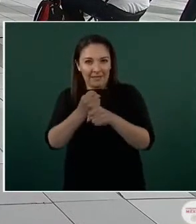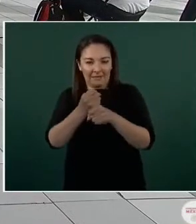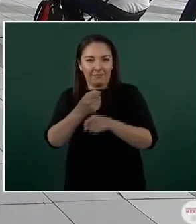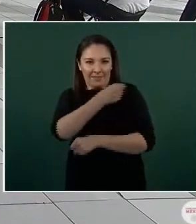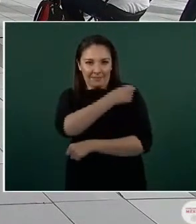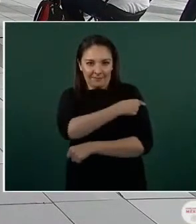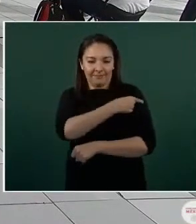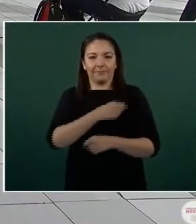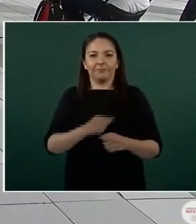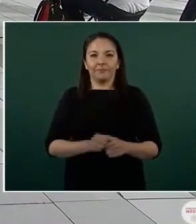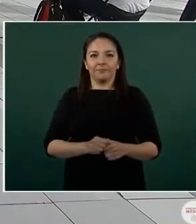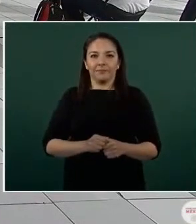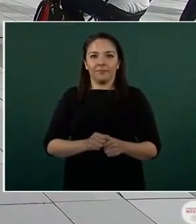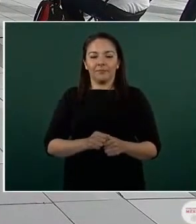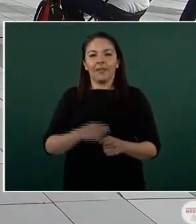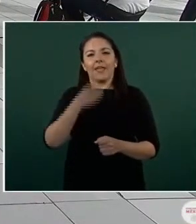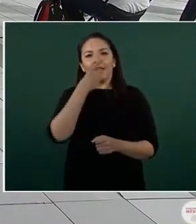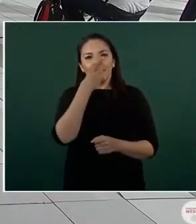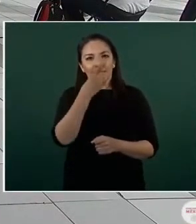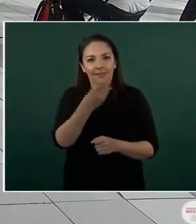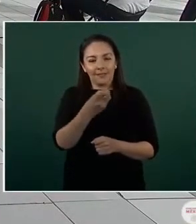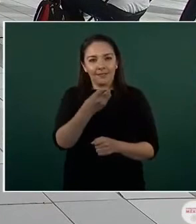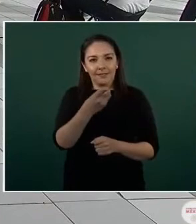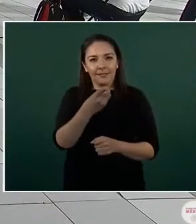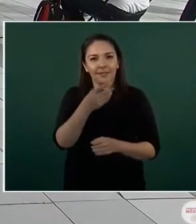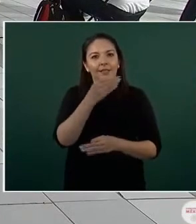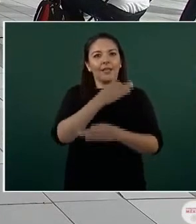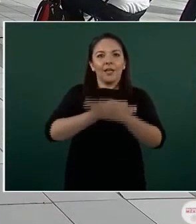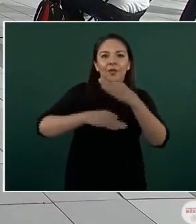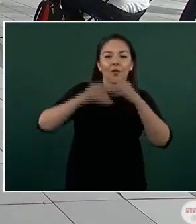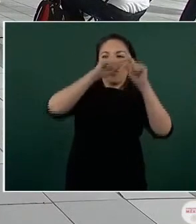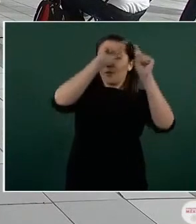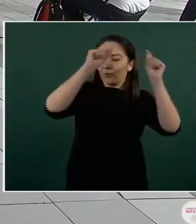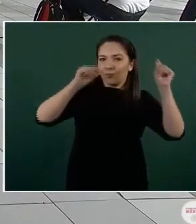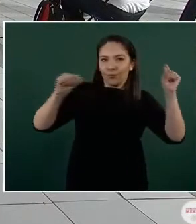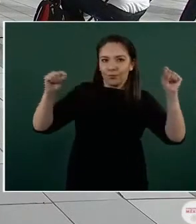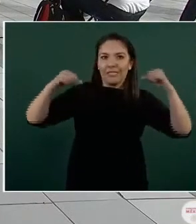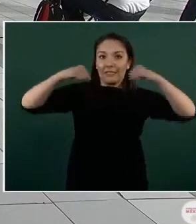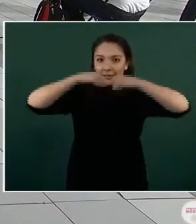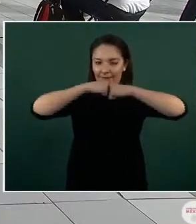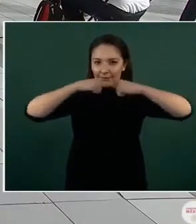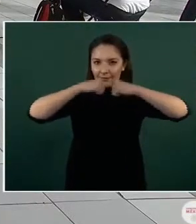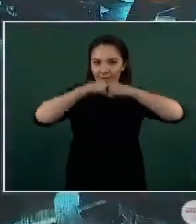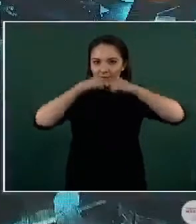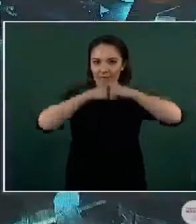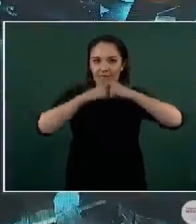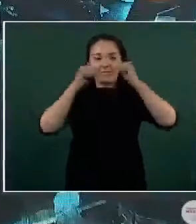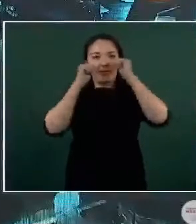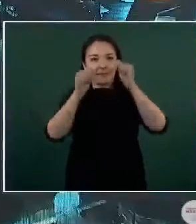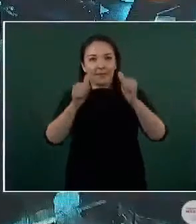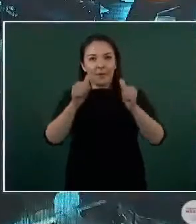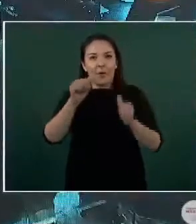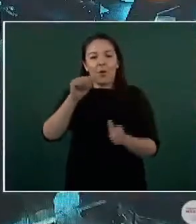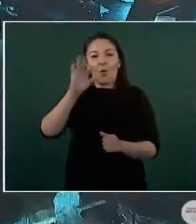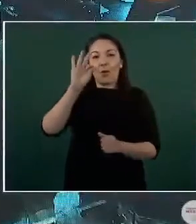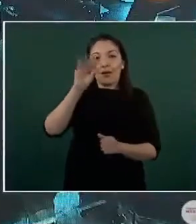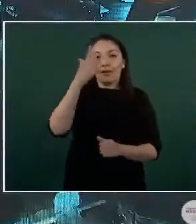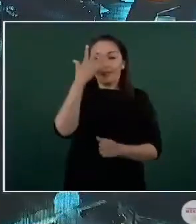vacuna Pfizer. Decir que en toda la frontera se atendieron 45 municipios